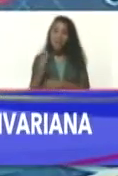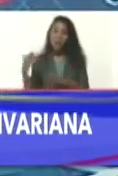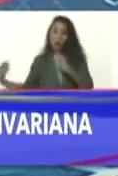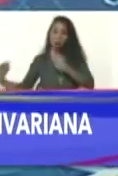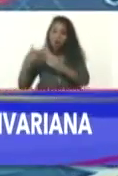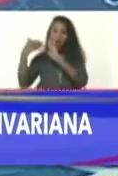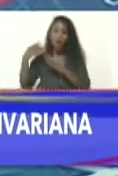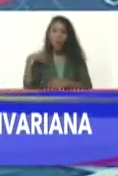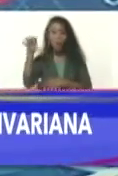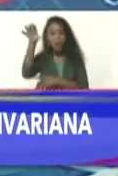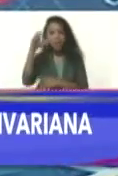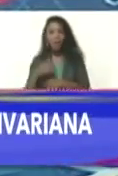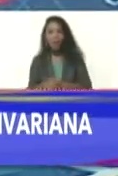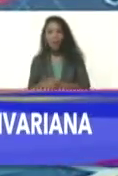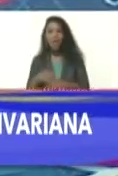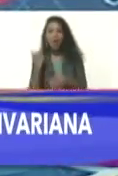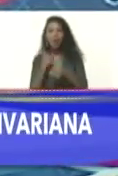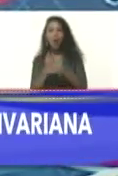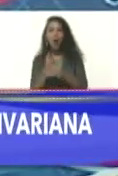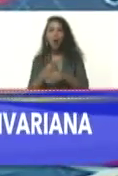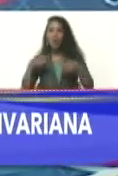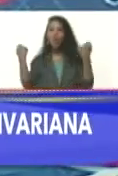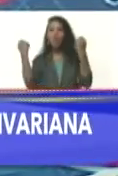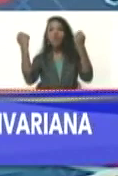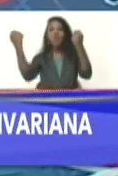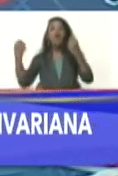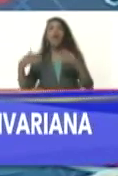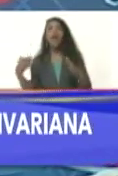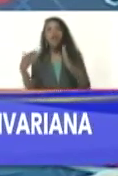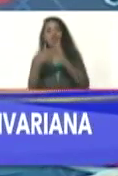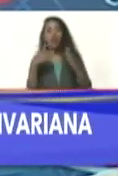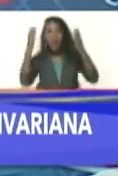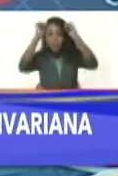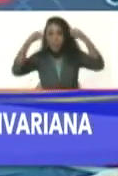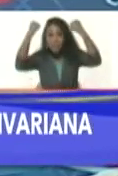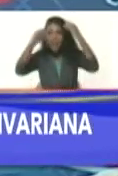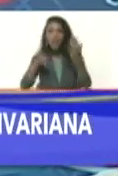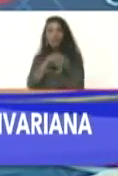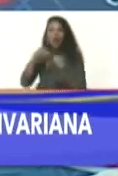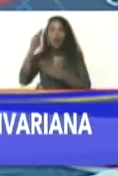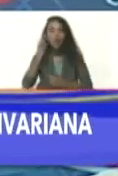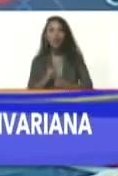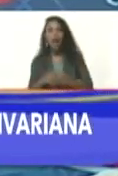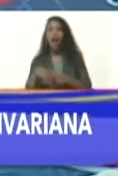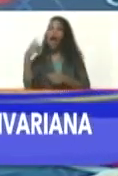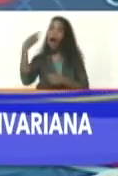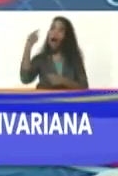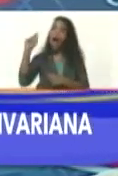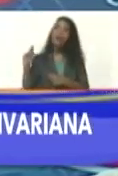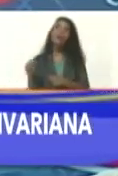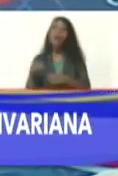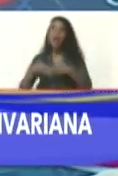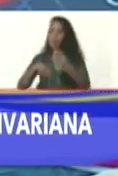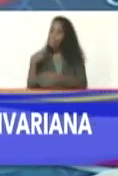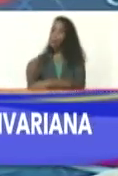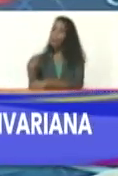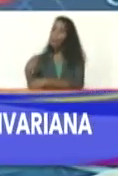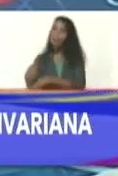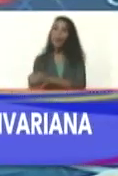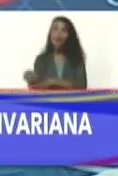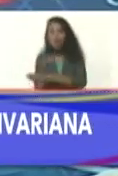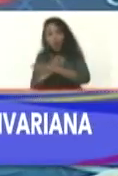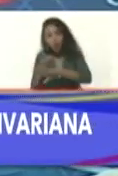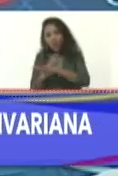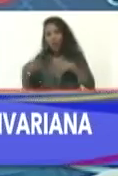hay una campaña contra la Fuerza Armada Nacional Bolivariana y la Milicia Nacional Bolivariana, también orquestada, financiada desde Estados